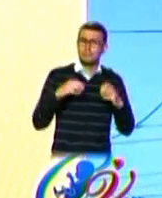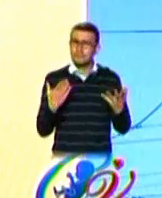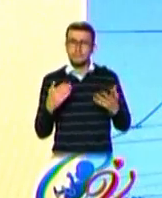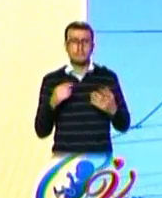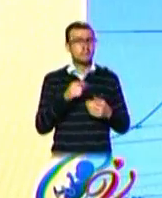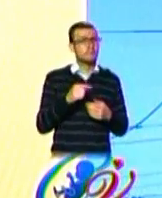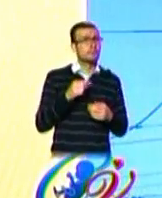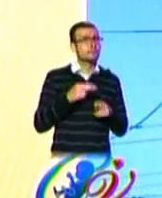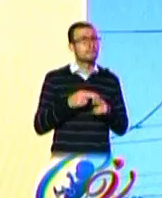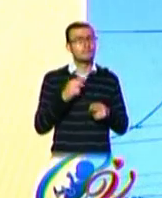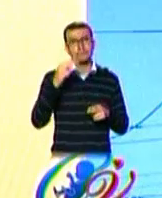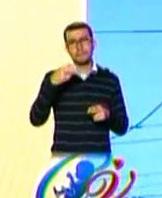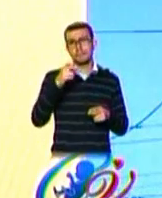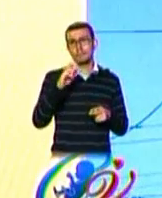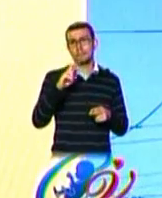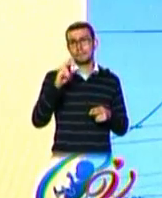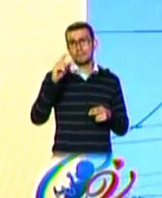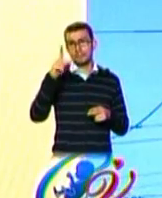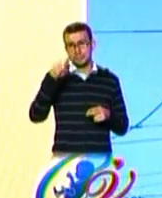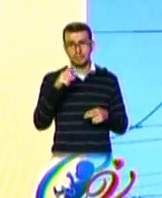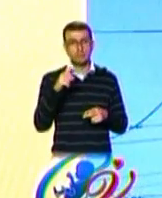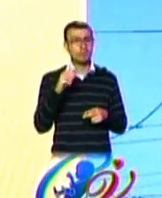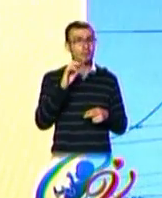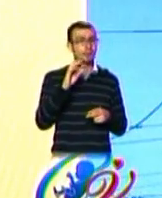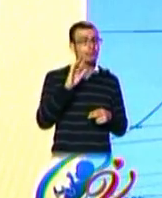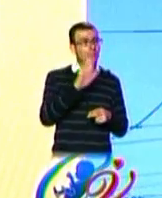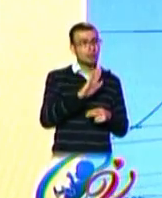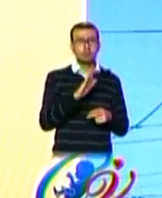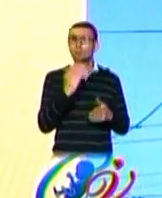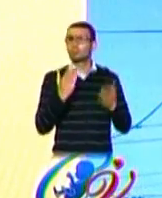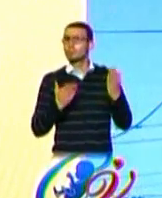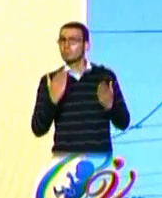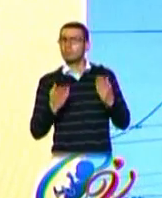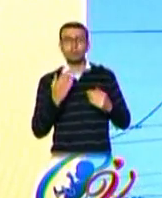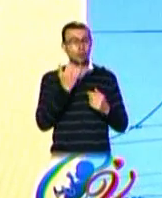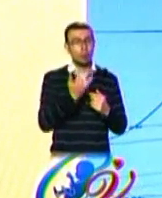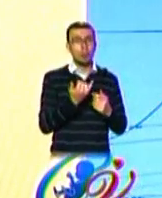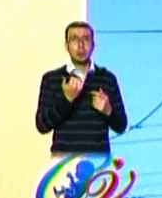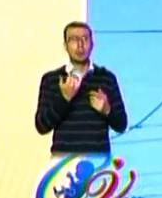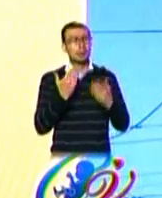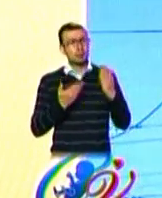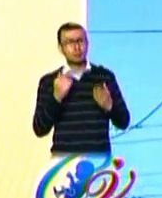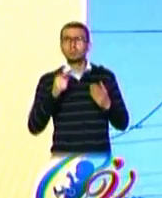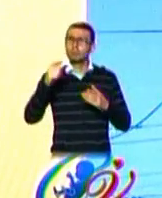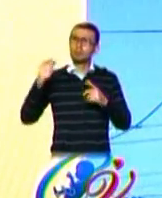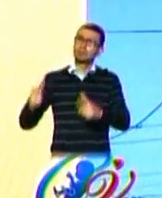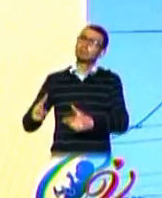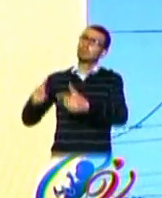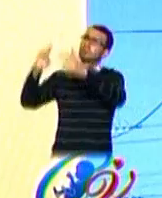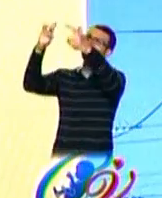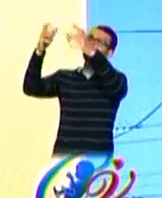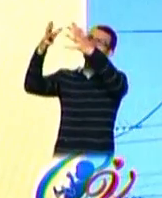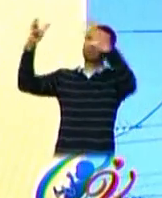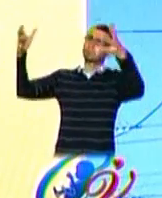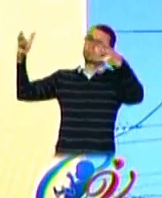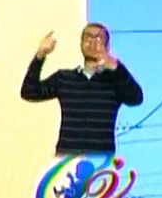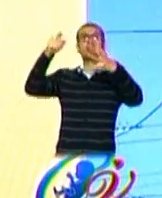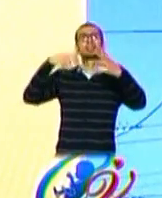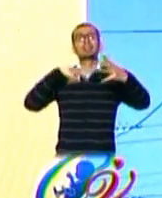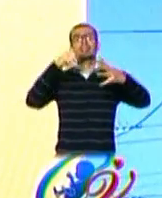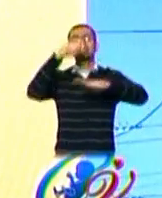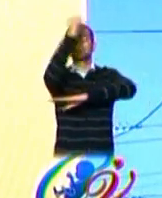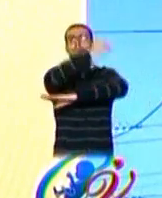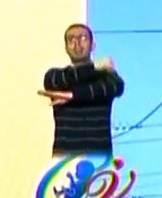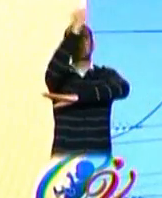Hertz, donde yo puedo medir hasta dónde ese transformador me da ese campo electromagnético que tiene una ventana metálica porque es